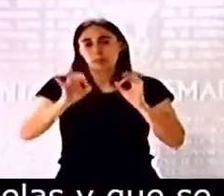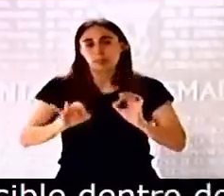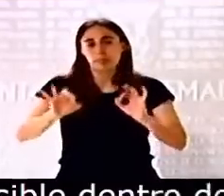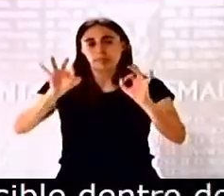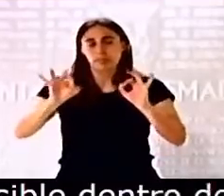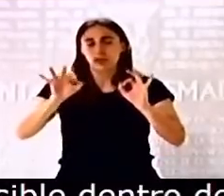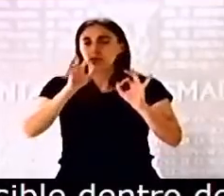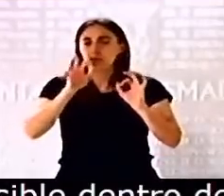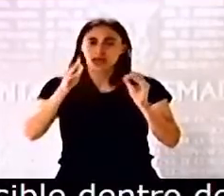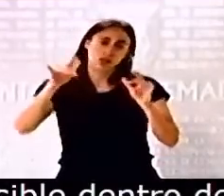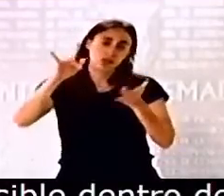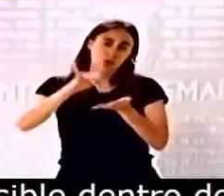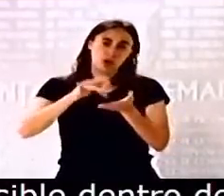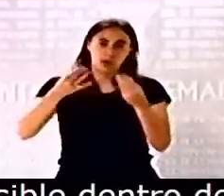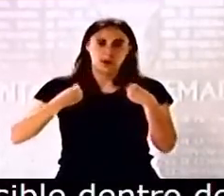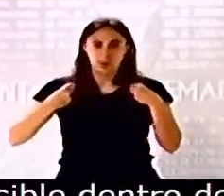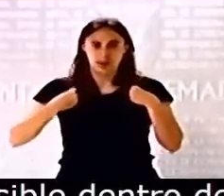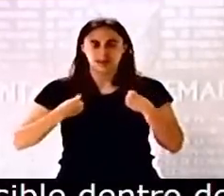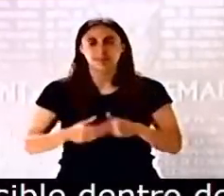nos encontramos.